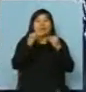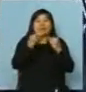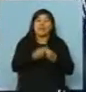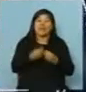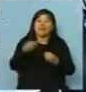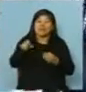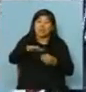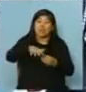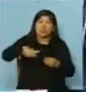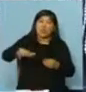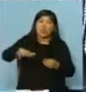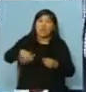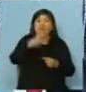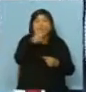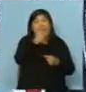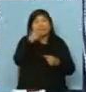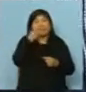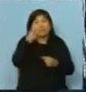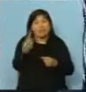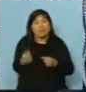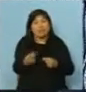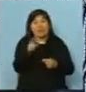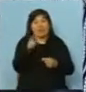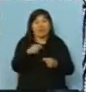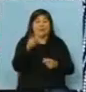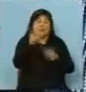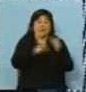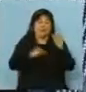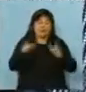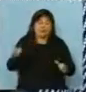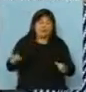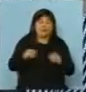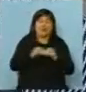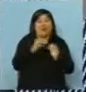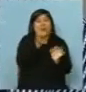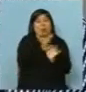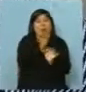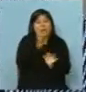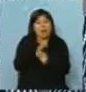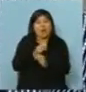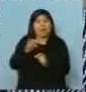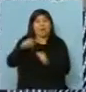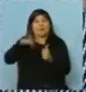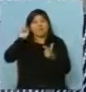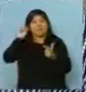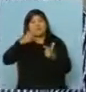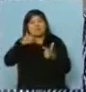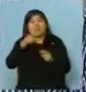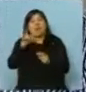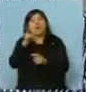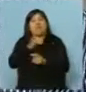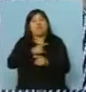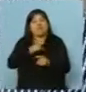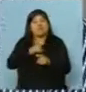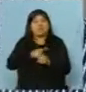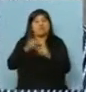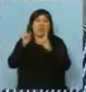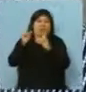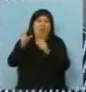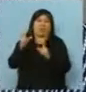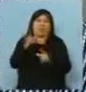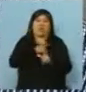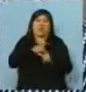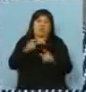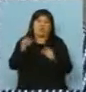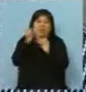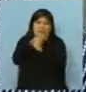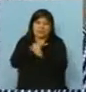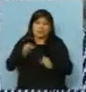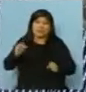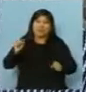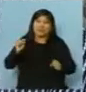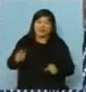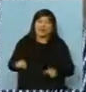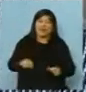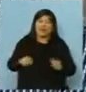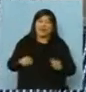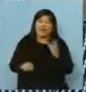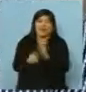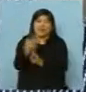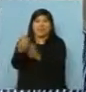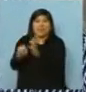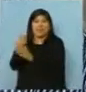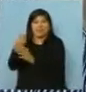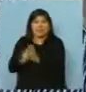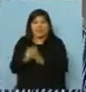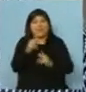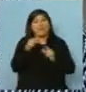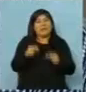entre cooperativas, estamos haciendo agua, entre profesores de la Escuela Mina, profesores de la Facultad de Ingeniería. Yo creo que este es el camino que, como dice el